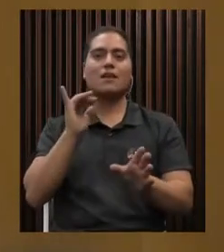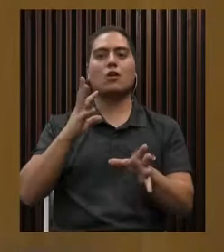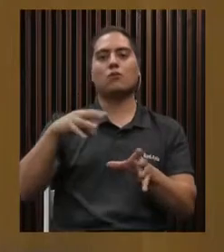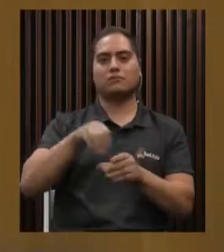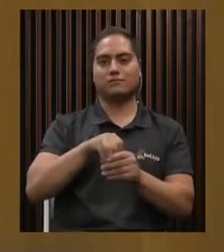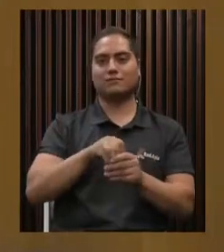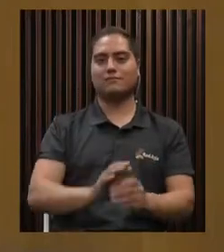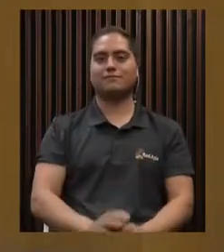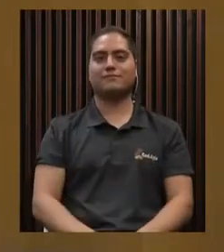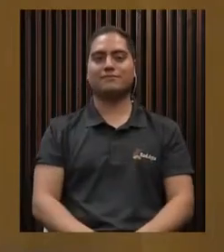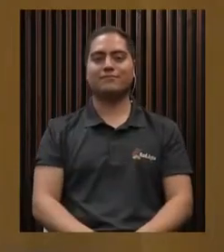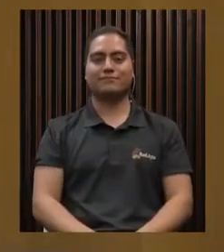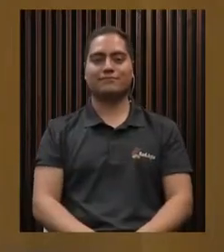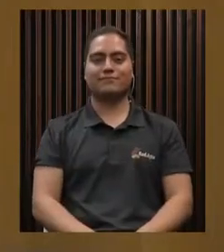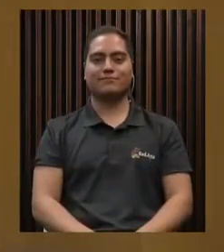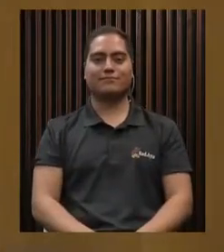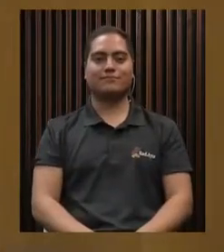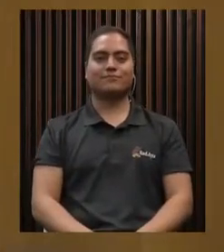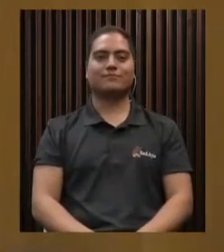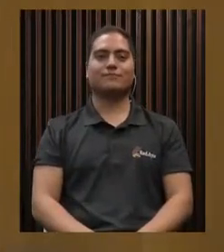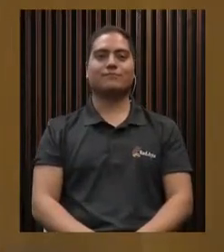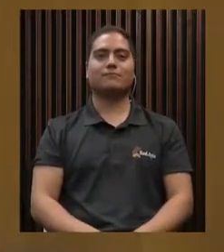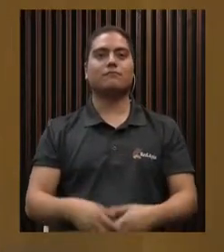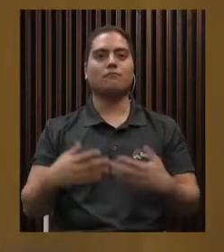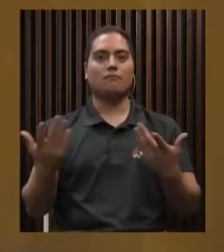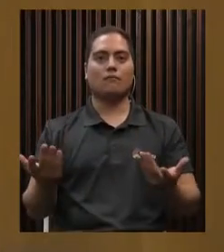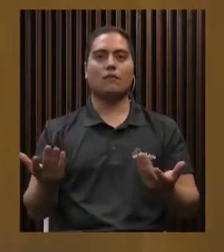e inclusivo. En términos de